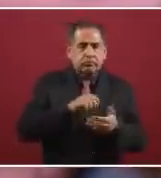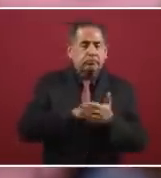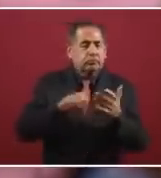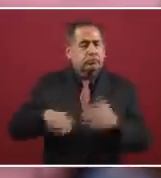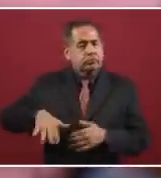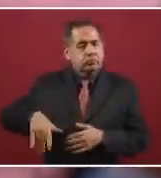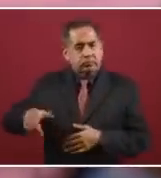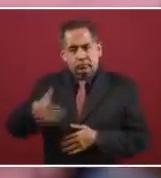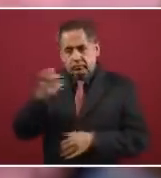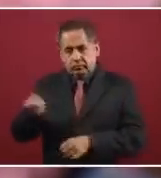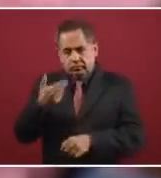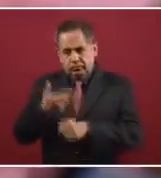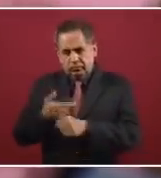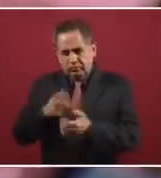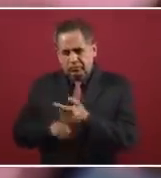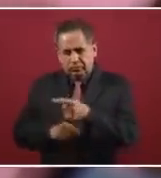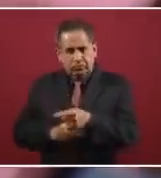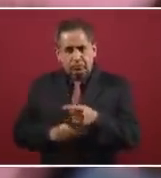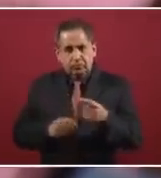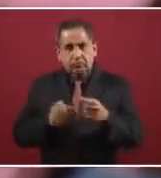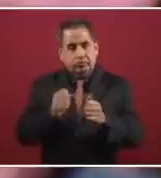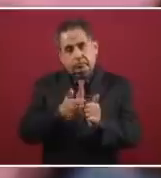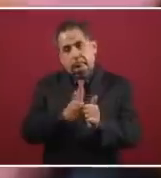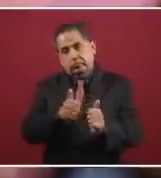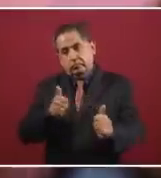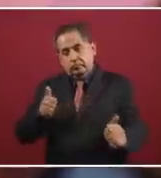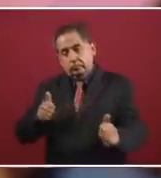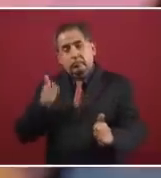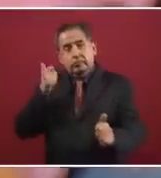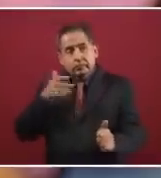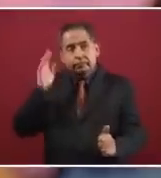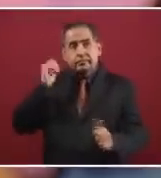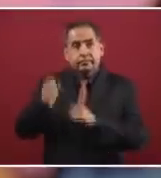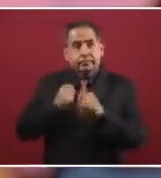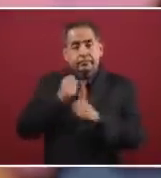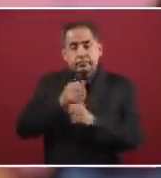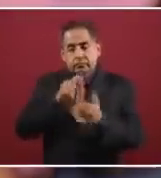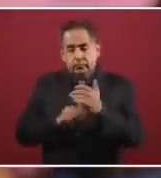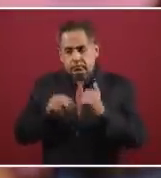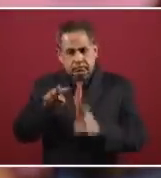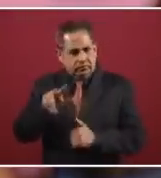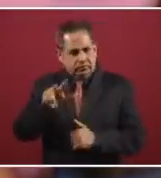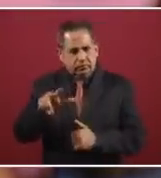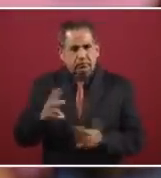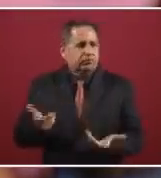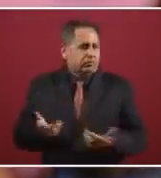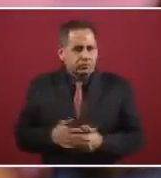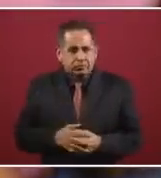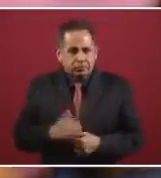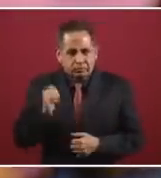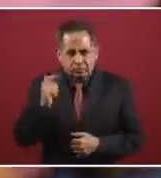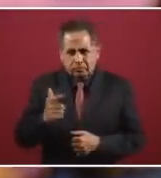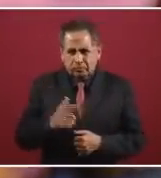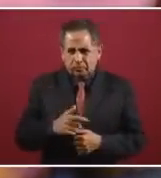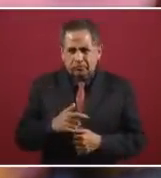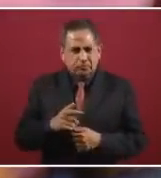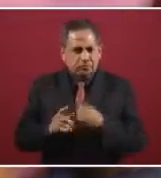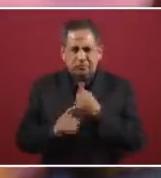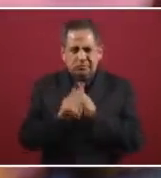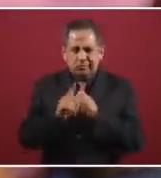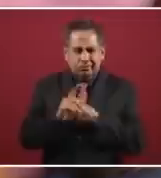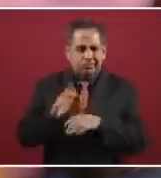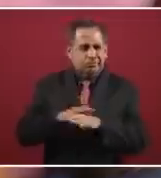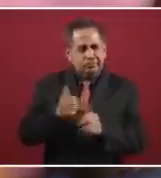el secretario, y bueno, bastante retraso porque debieron haberla terminado en 2018, ¿cuál fue el principal problema de